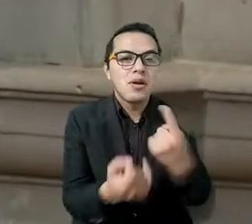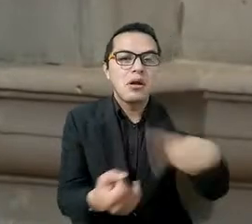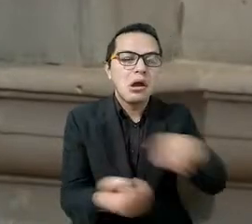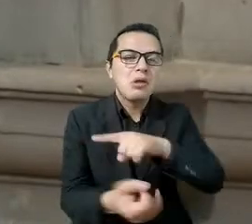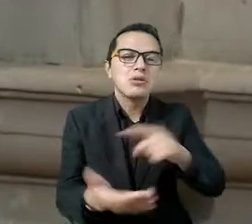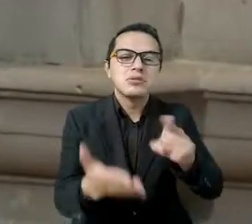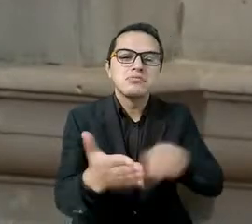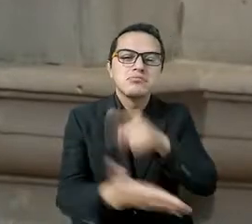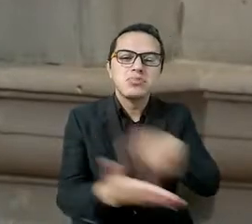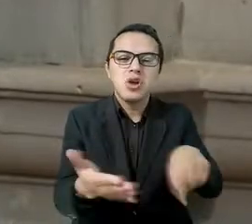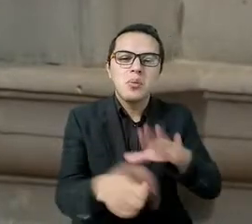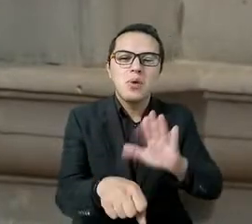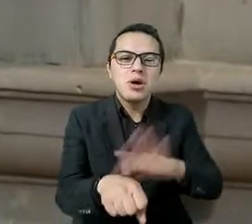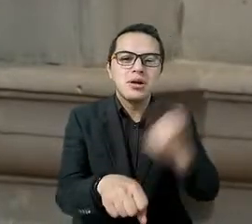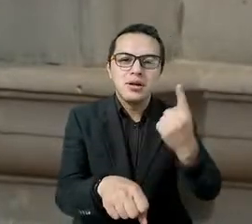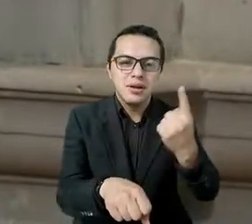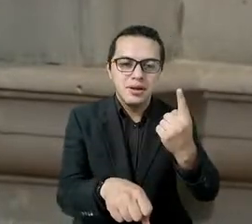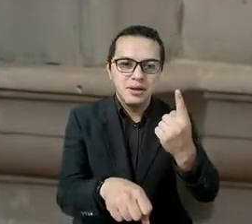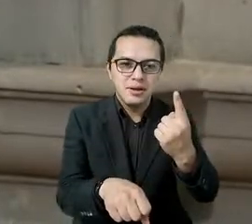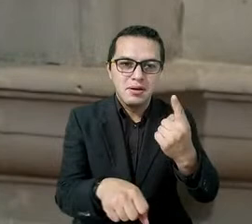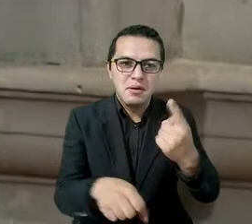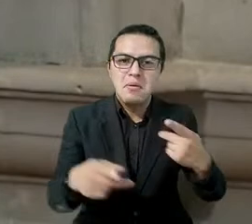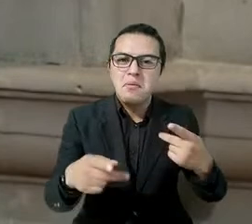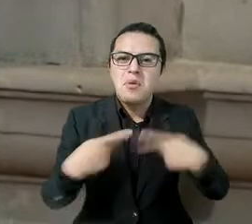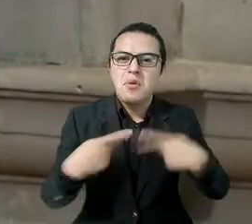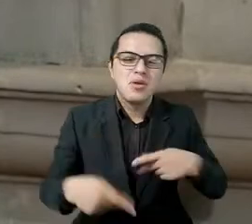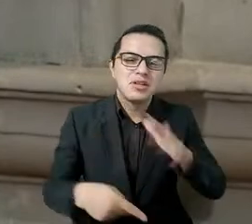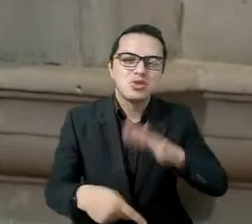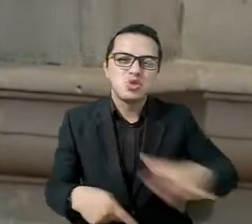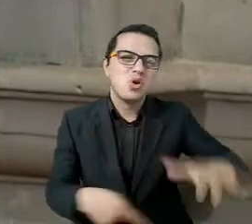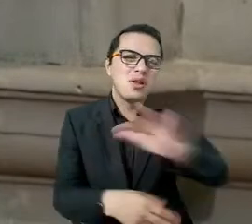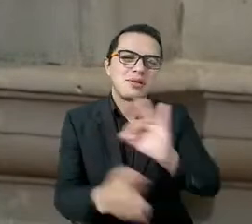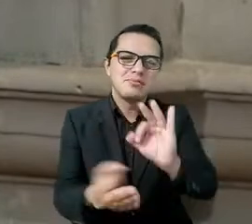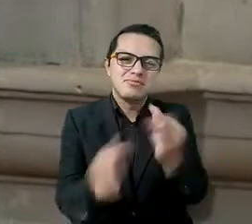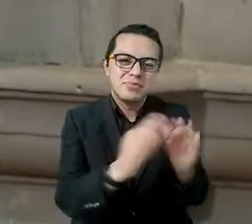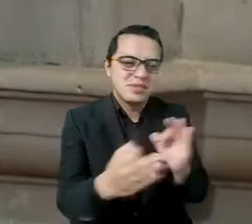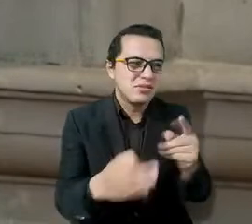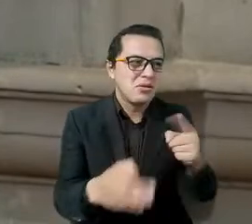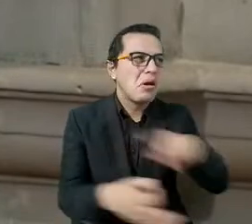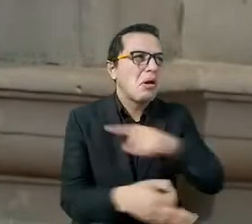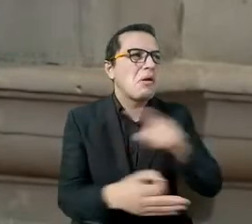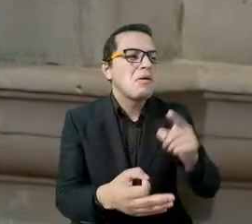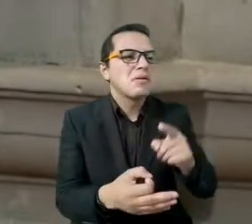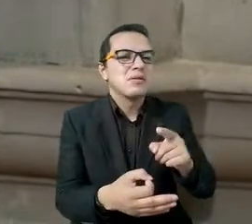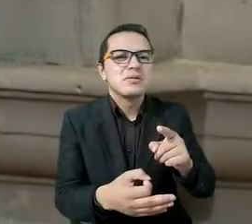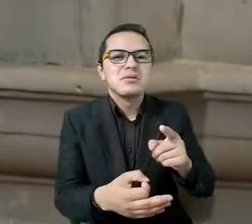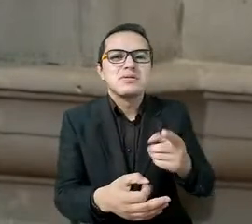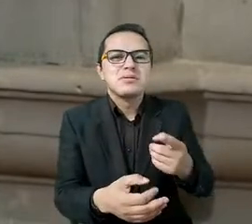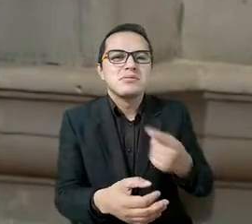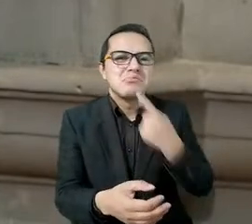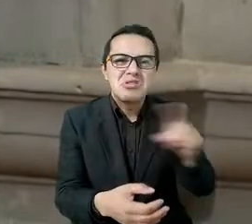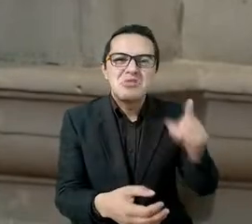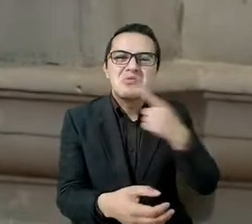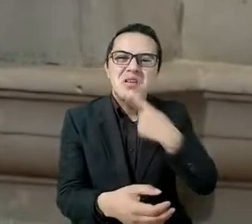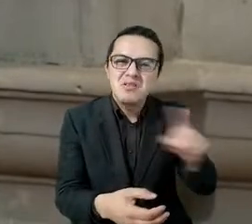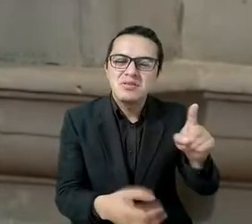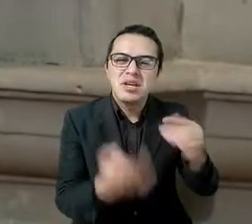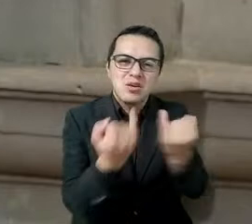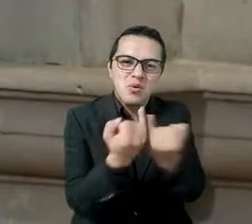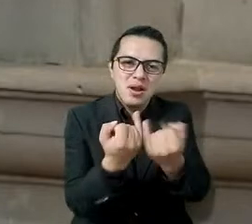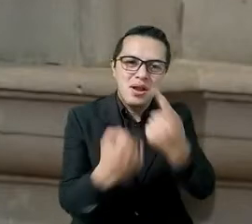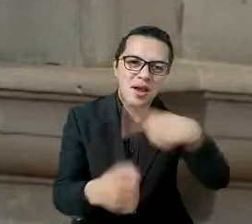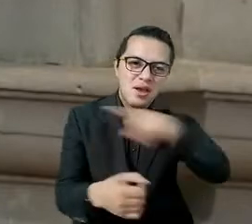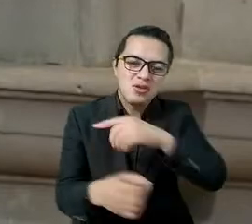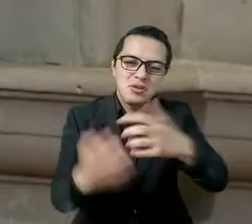amparos interpuestos por vecinos de la zona y abandonos de obra por parte de las empresas. Para